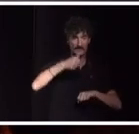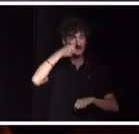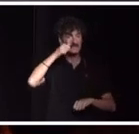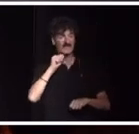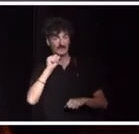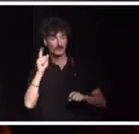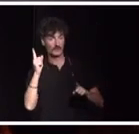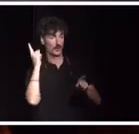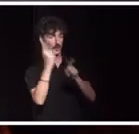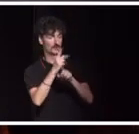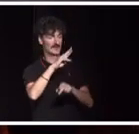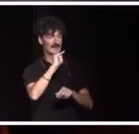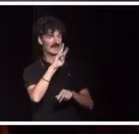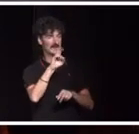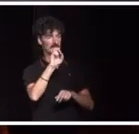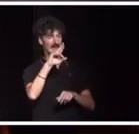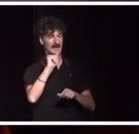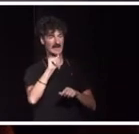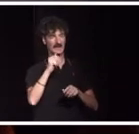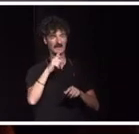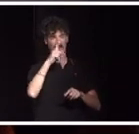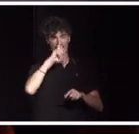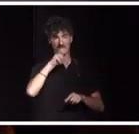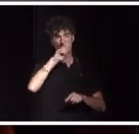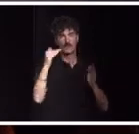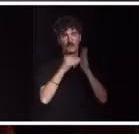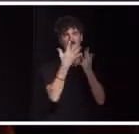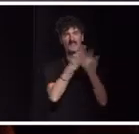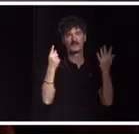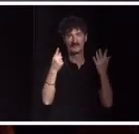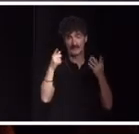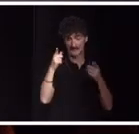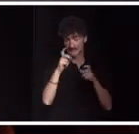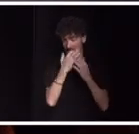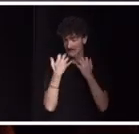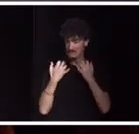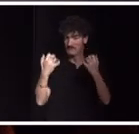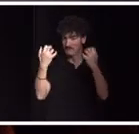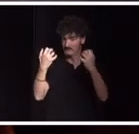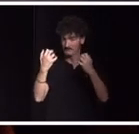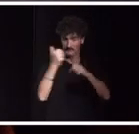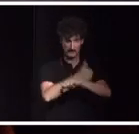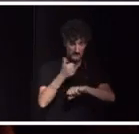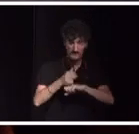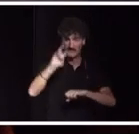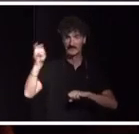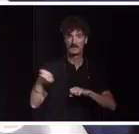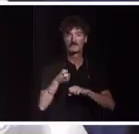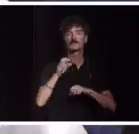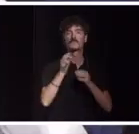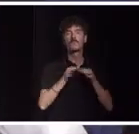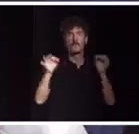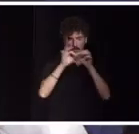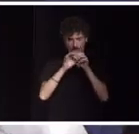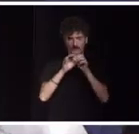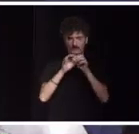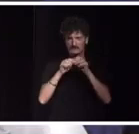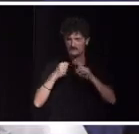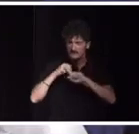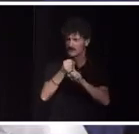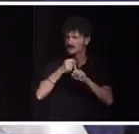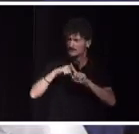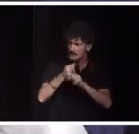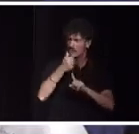con Rivera en 2016. Fue la militancia de Podemos la que aguantó todas las presiones habidas y por haber